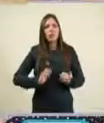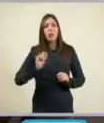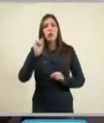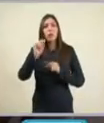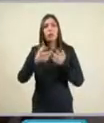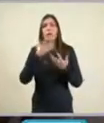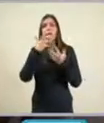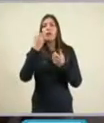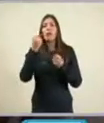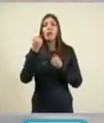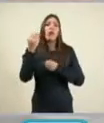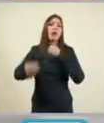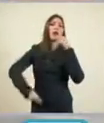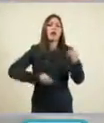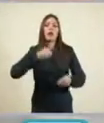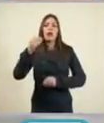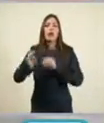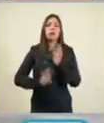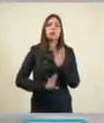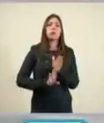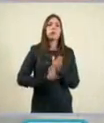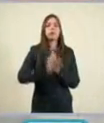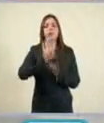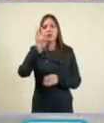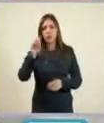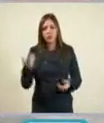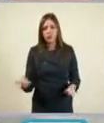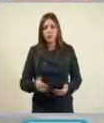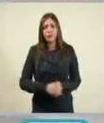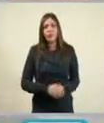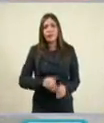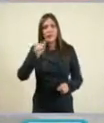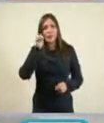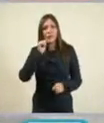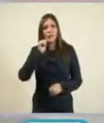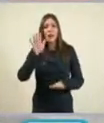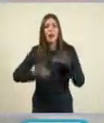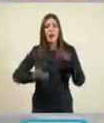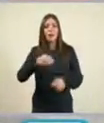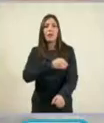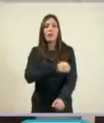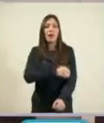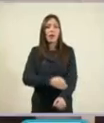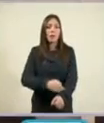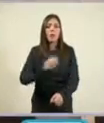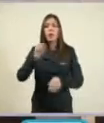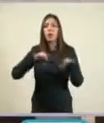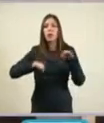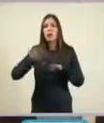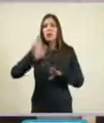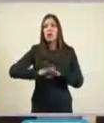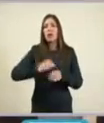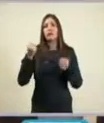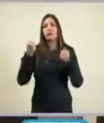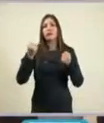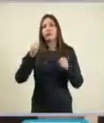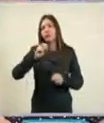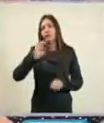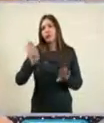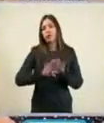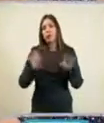este ambiente tenso. No sé, al final Siempre del hay día alguien en la hacerlo- familia, en los trabajos, que es de mecha más corta, ¿no? Sí. Eso. Entonces, a esas